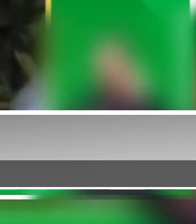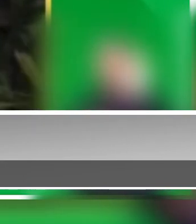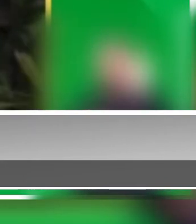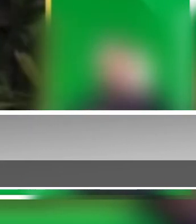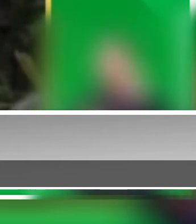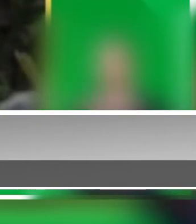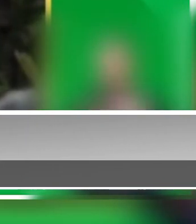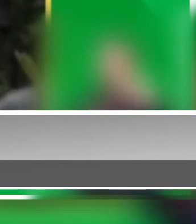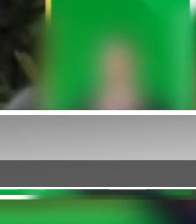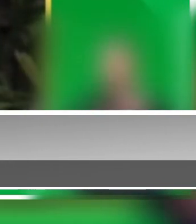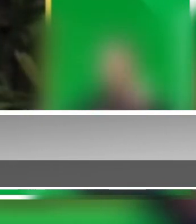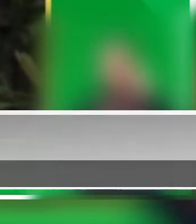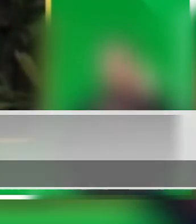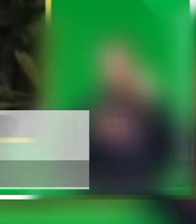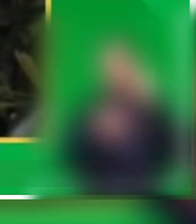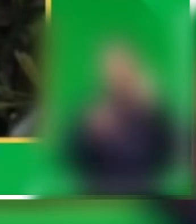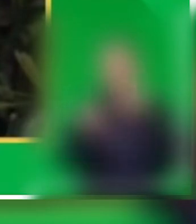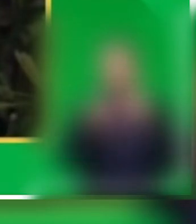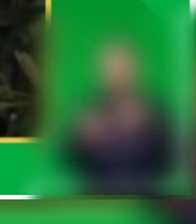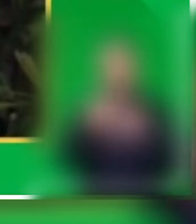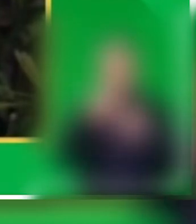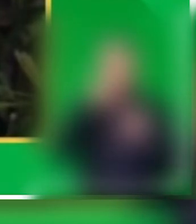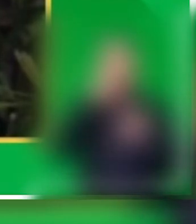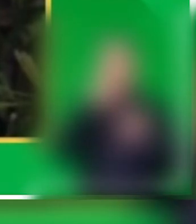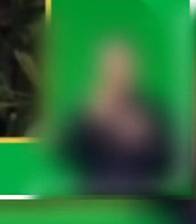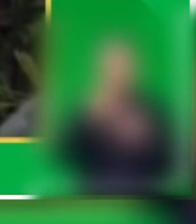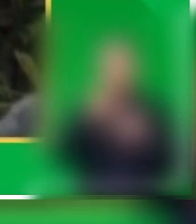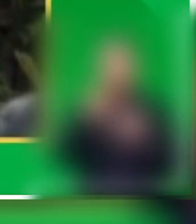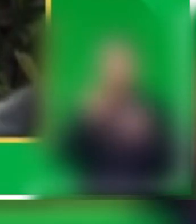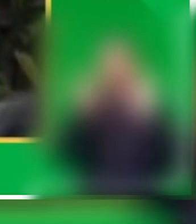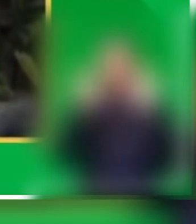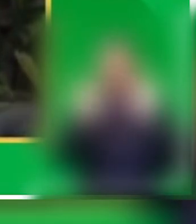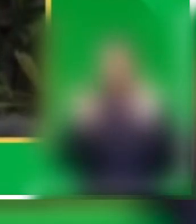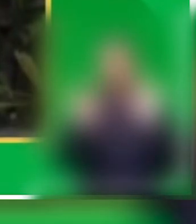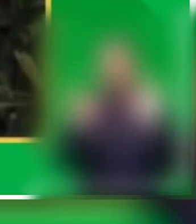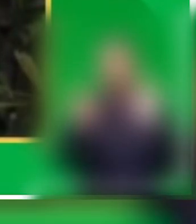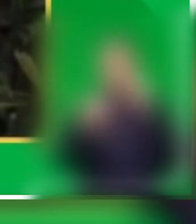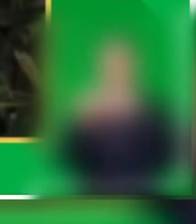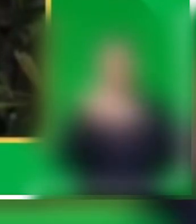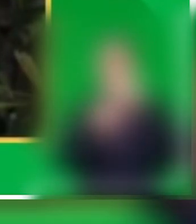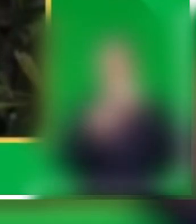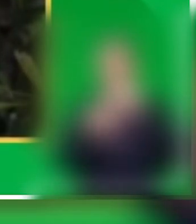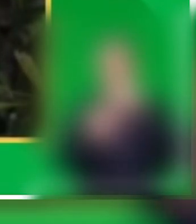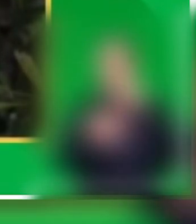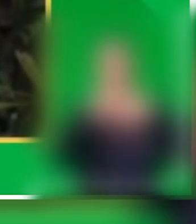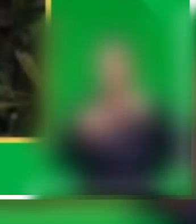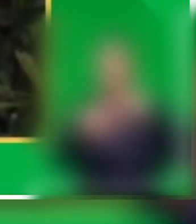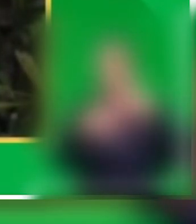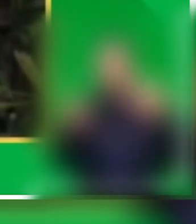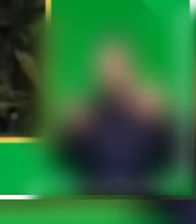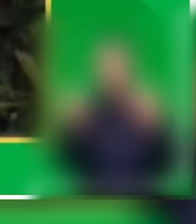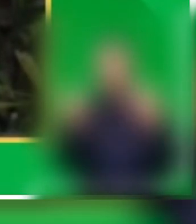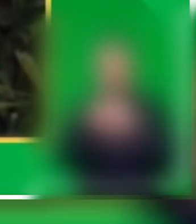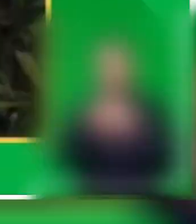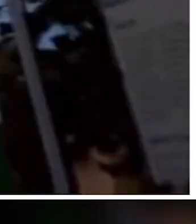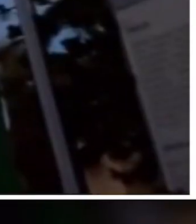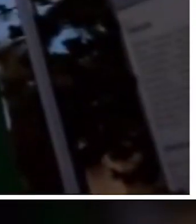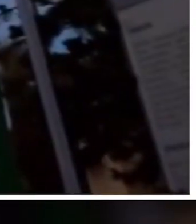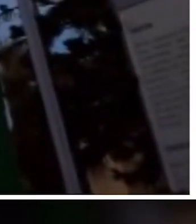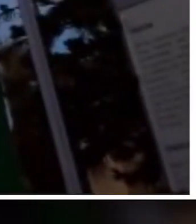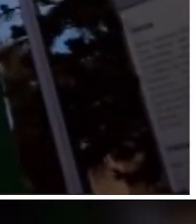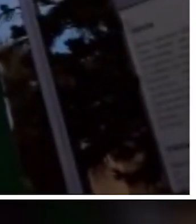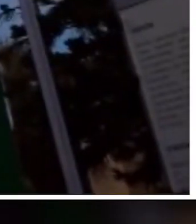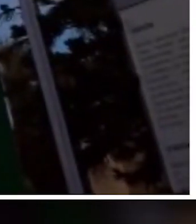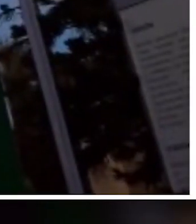de la infraestructura por donde pasará esta nueva ruta crucero seguros banquetas y más de 10 kilómetros de